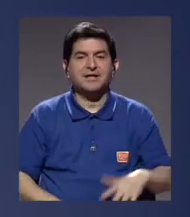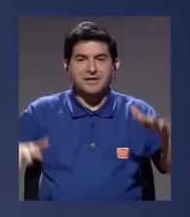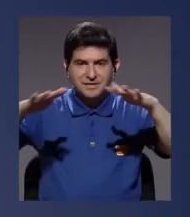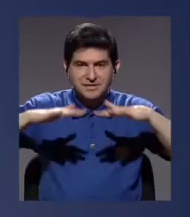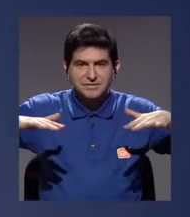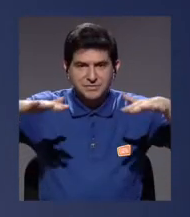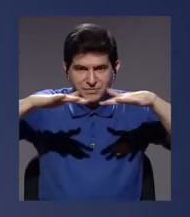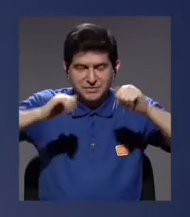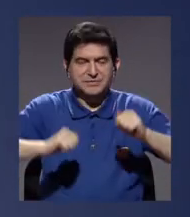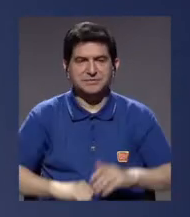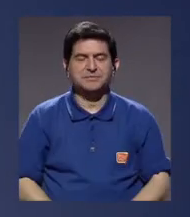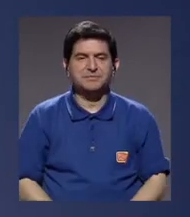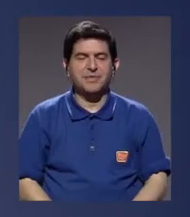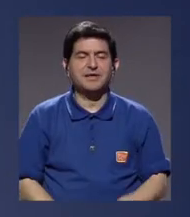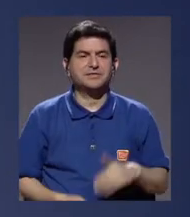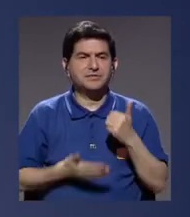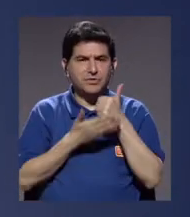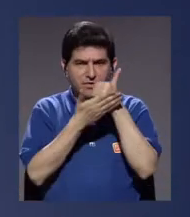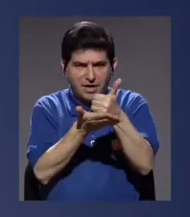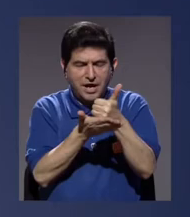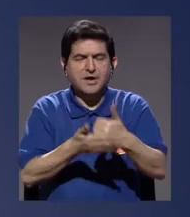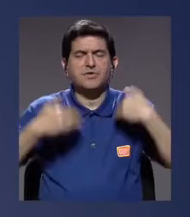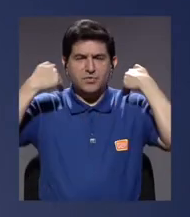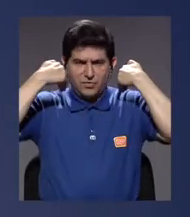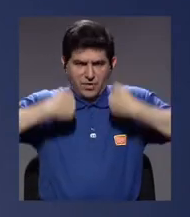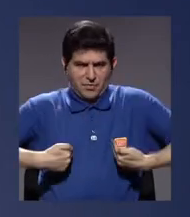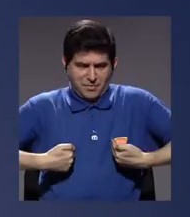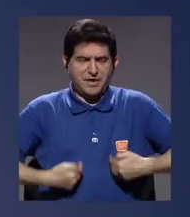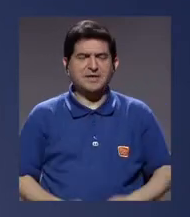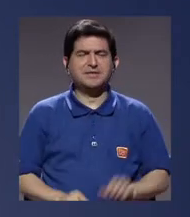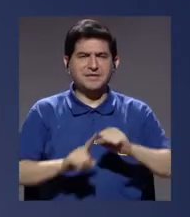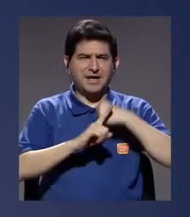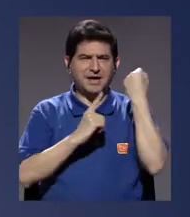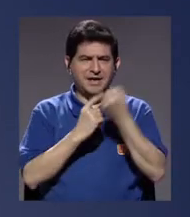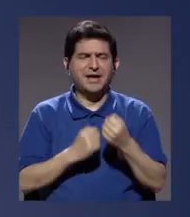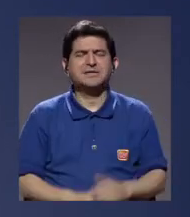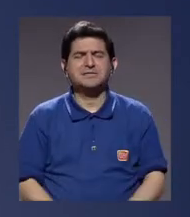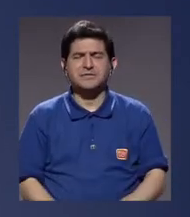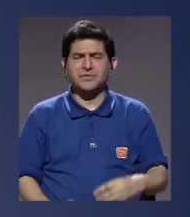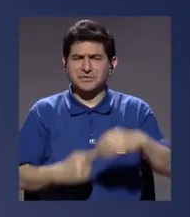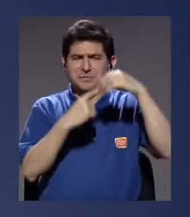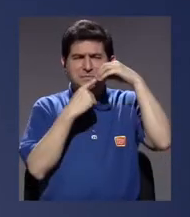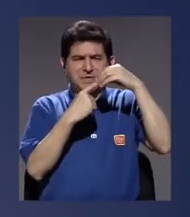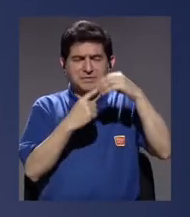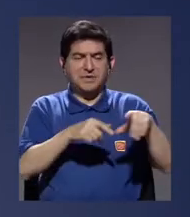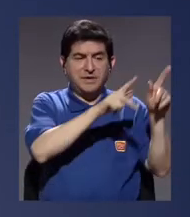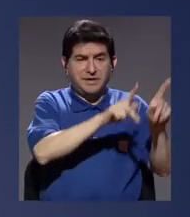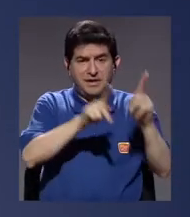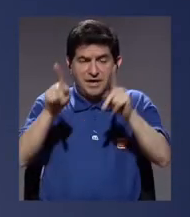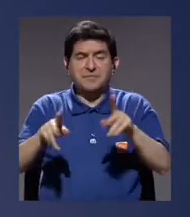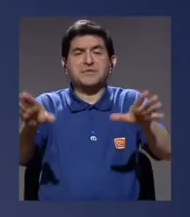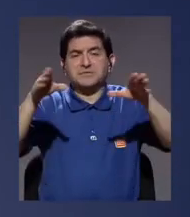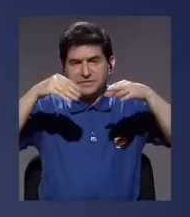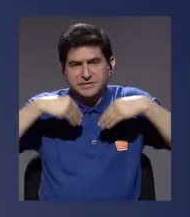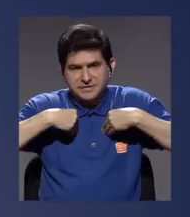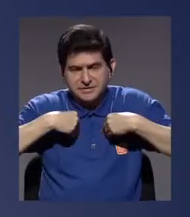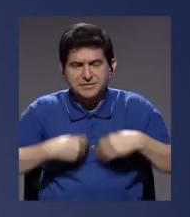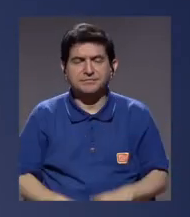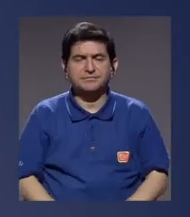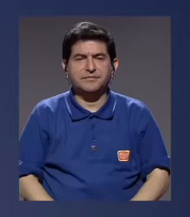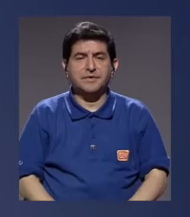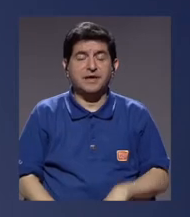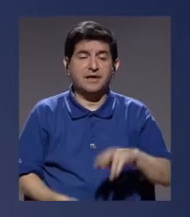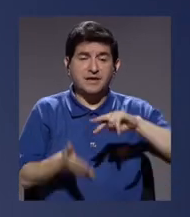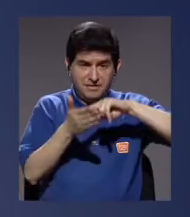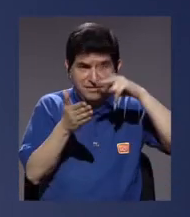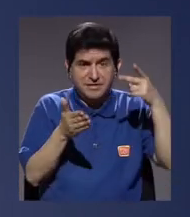entre los países donantes en materia humanitaria en condición de privilegio para esas personas que reciben y que